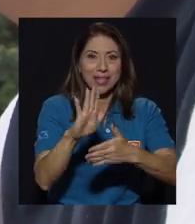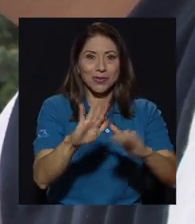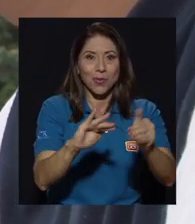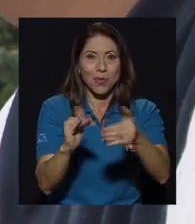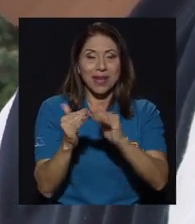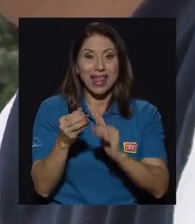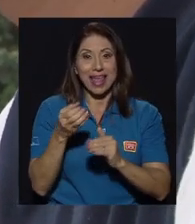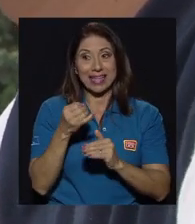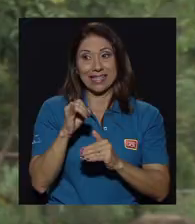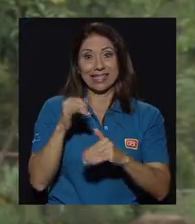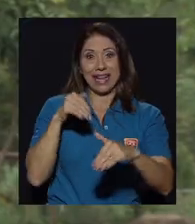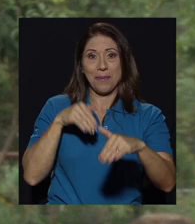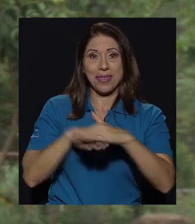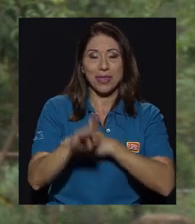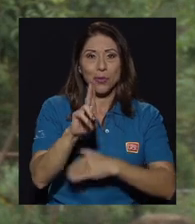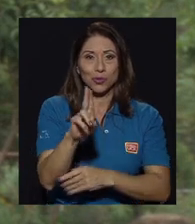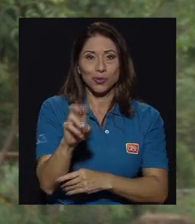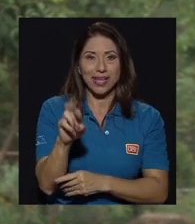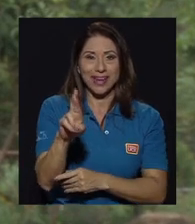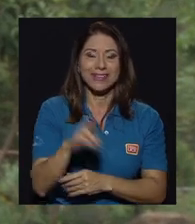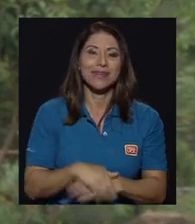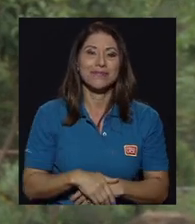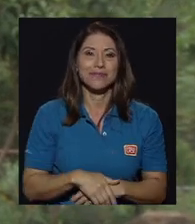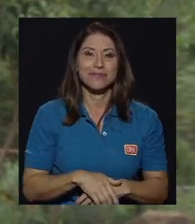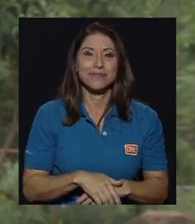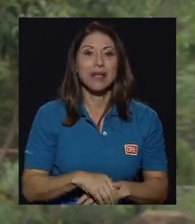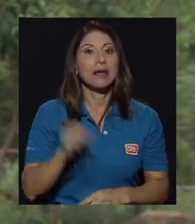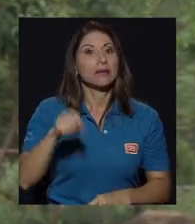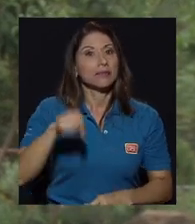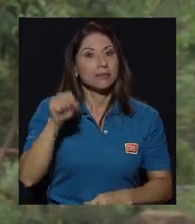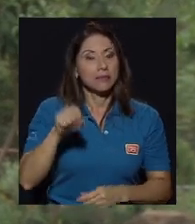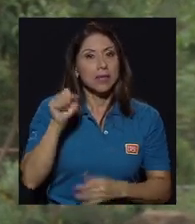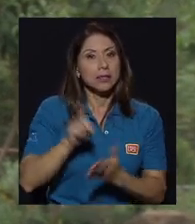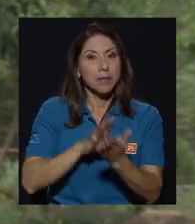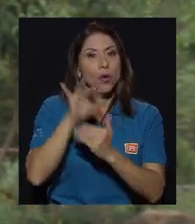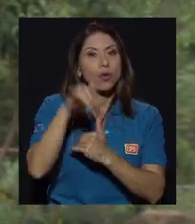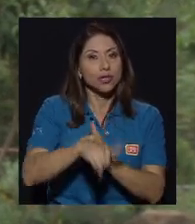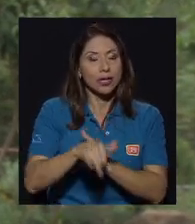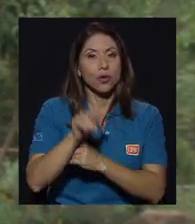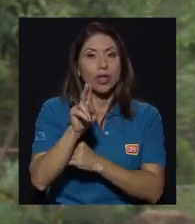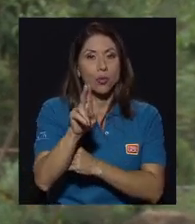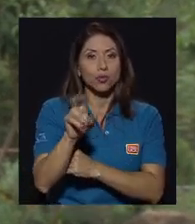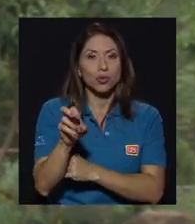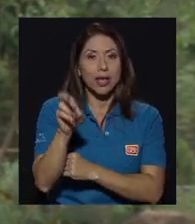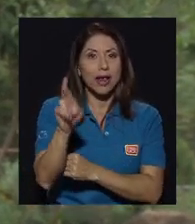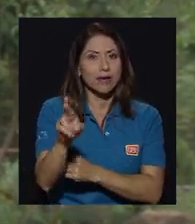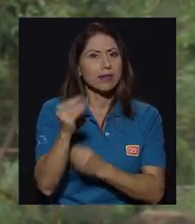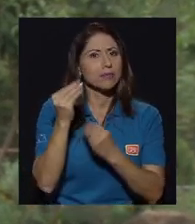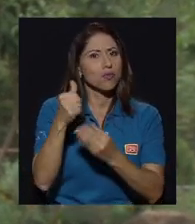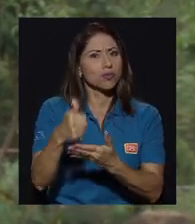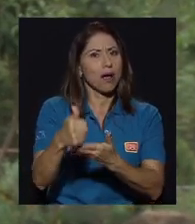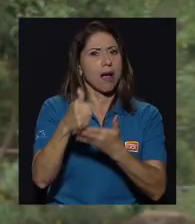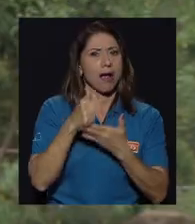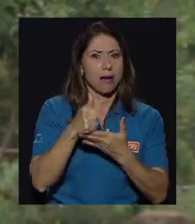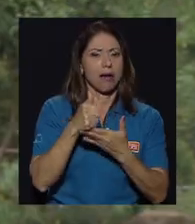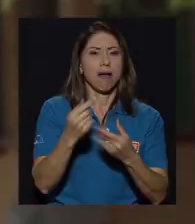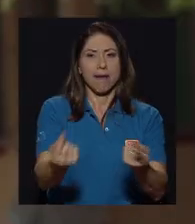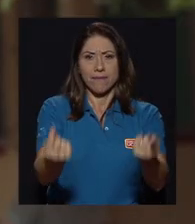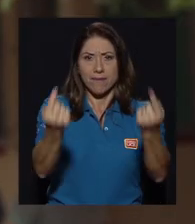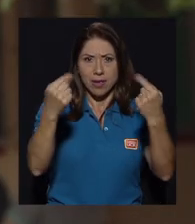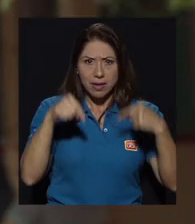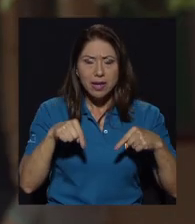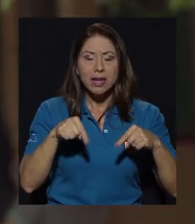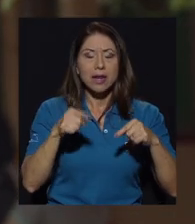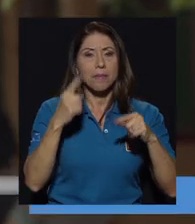en la UCR. Y sí, es de gran ayuda este proyecto que tiene la UCR de venir